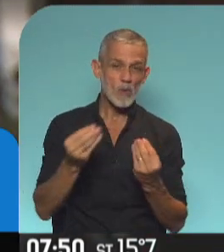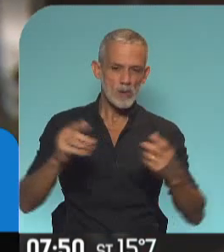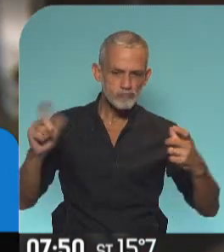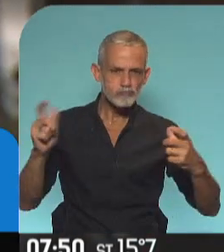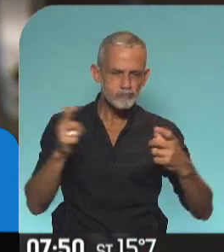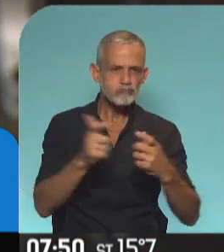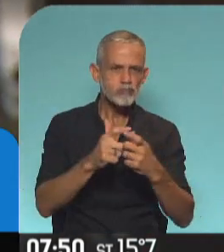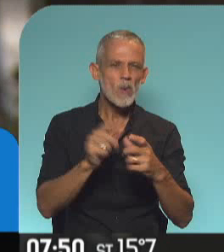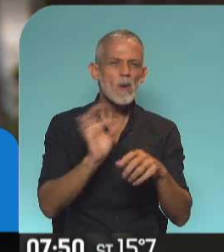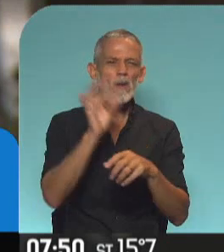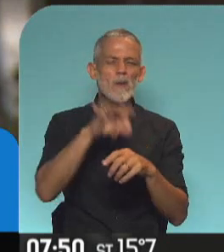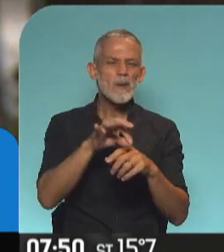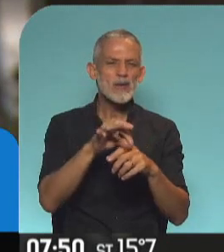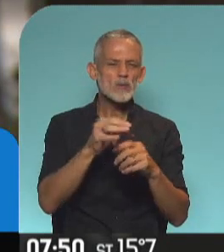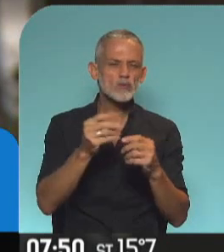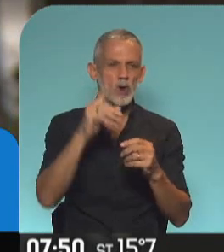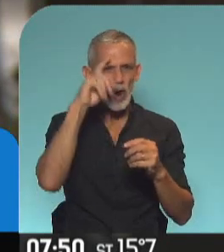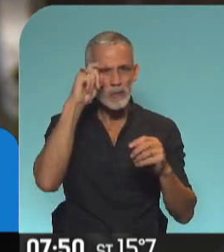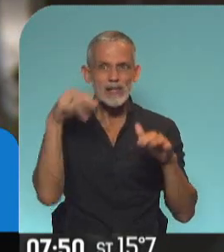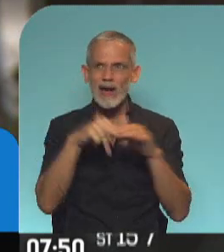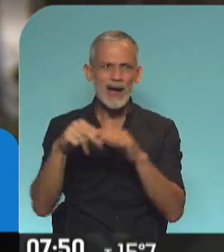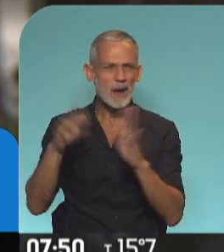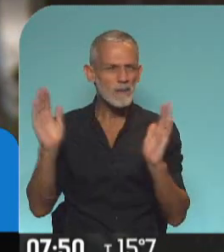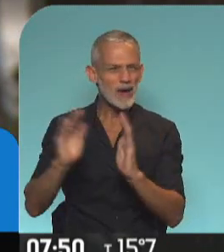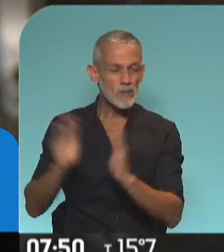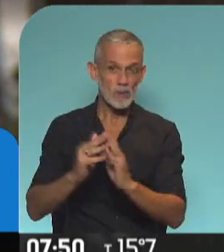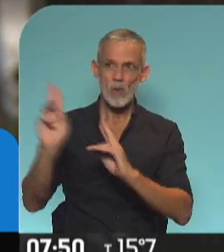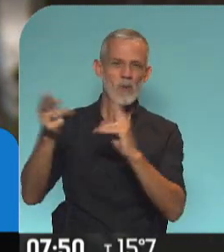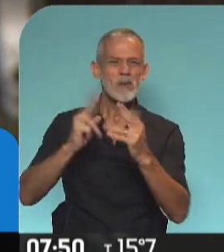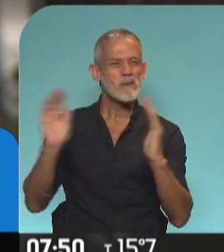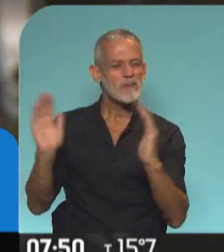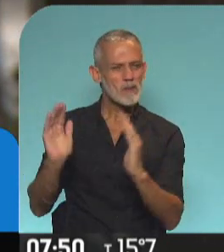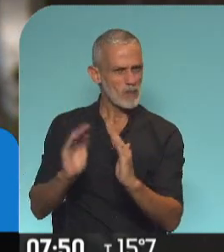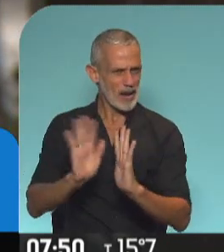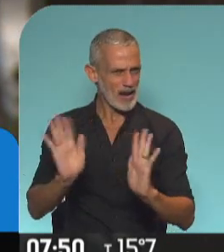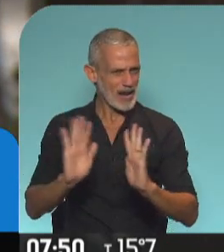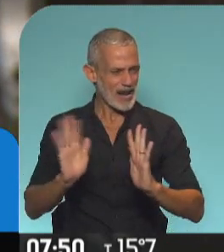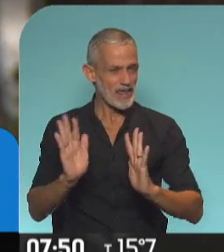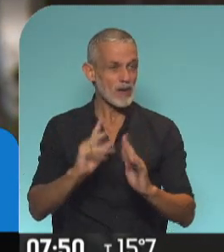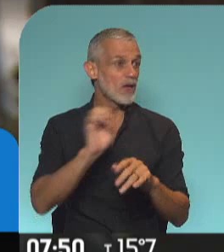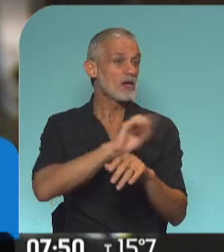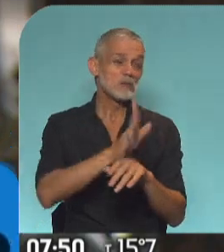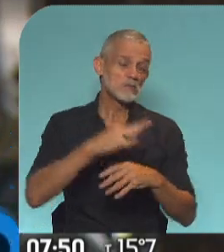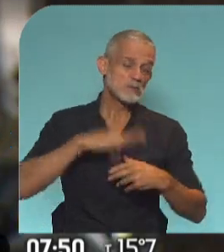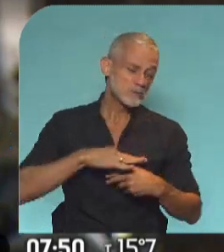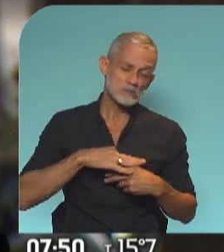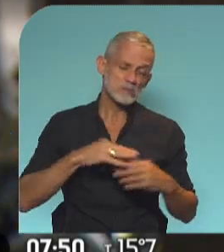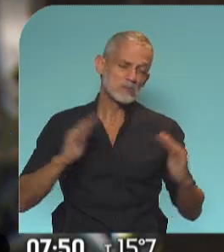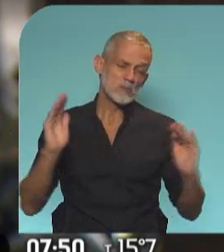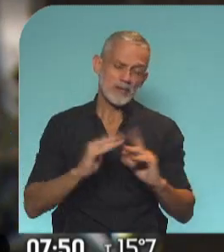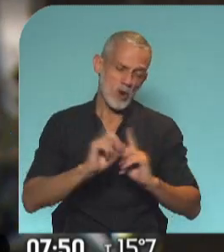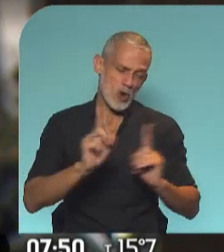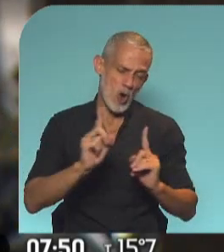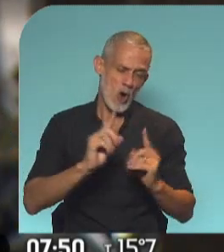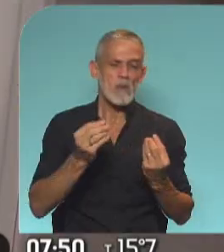carga de la enfermedad, es decir, disminuir las hospitalizaciones y los fallecimientos. No se va a disminuir la transmisión rápidamente porque